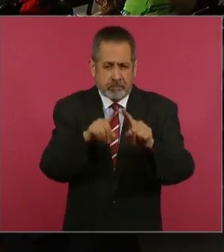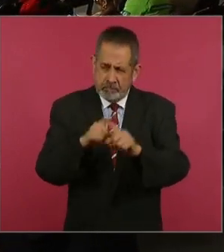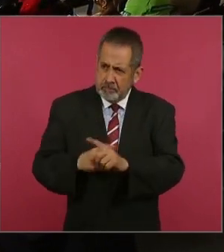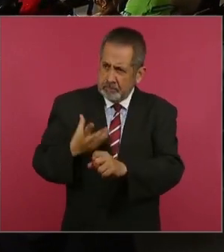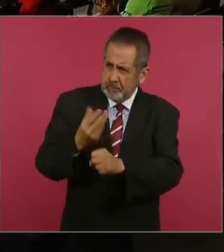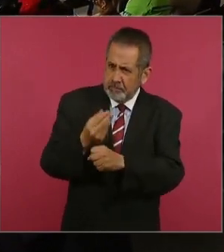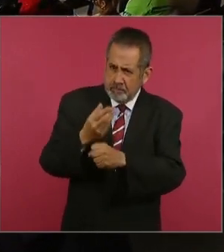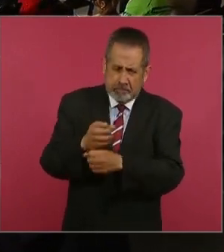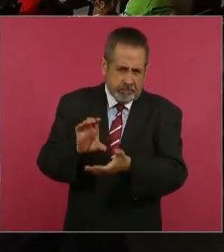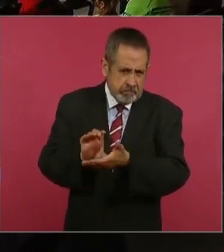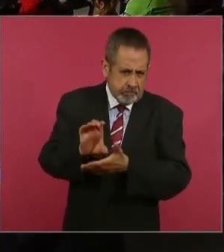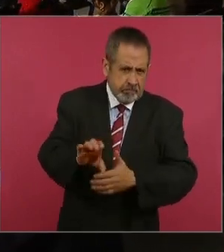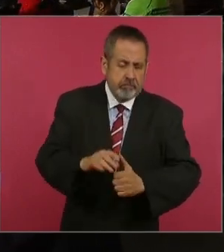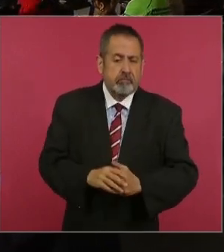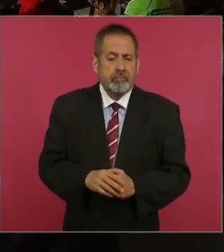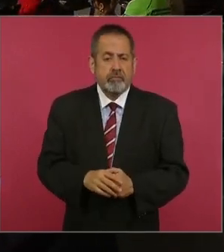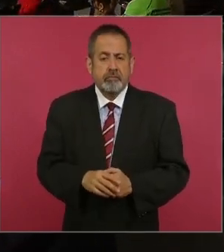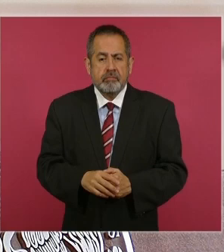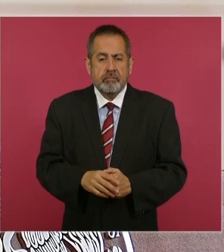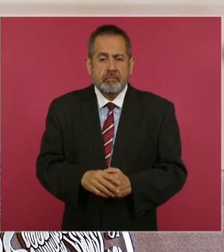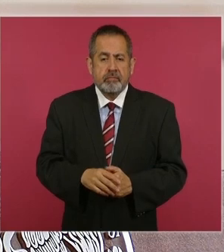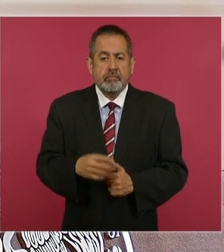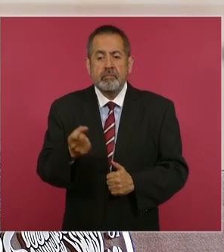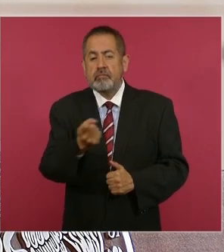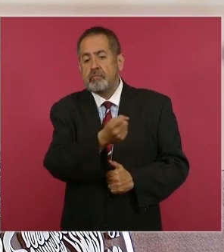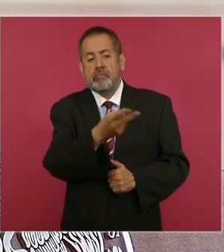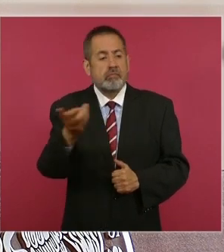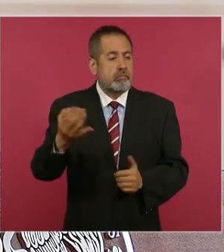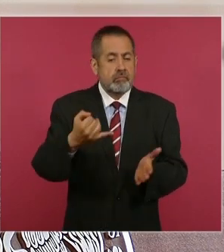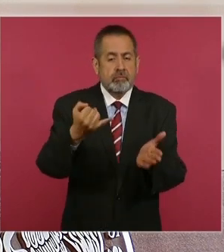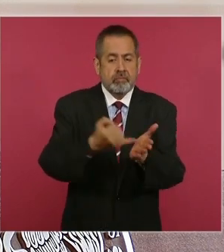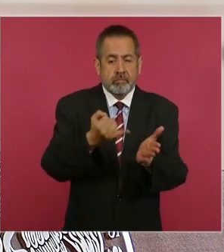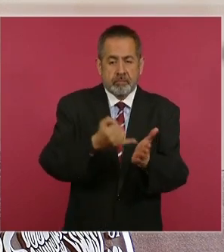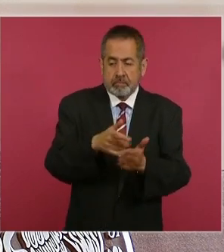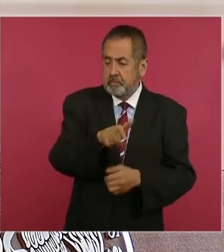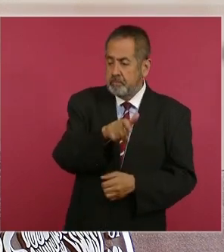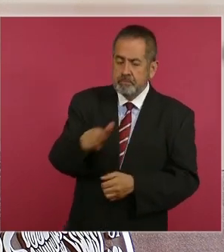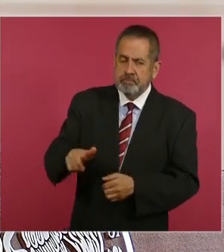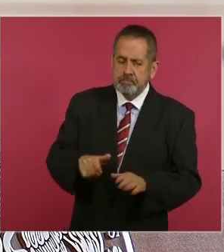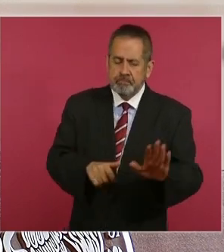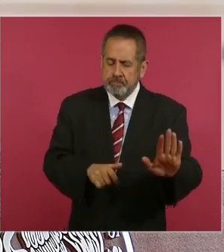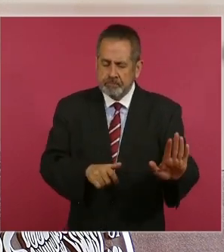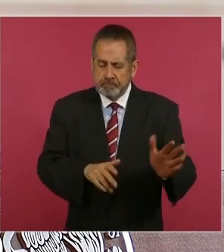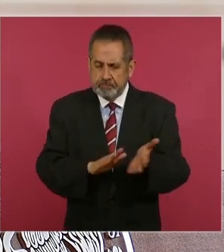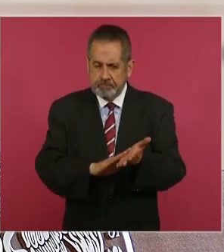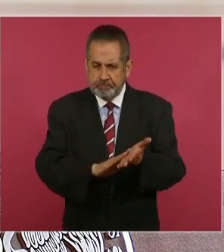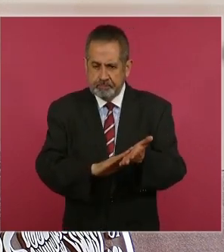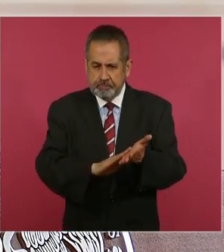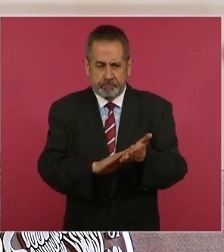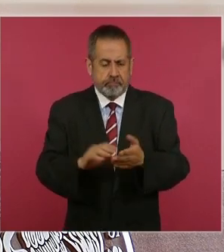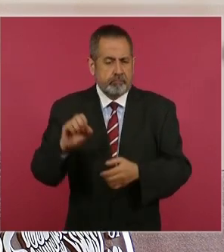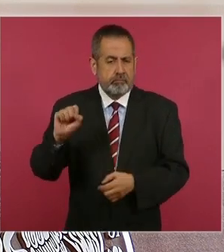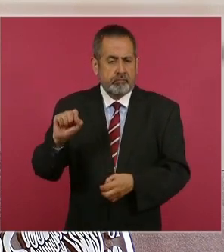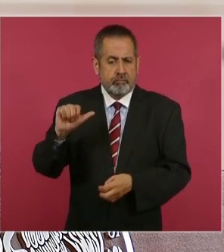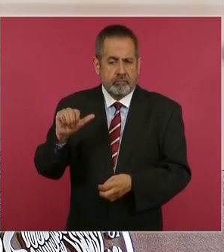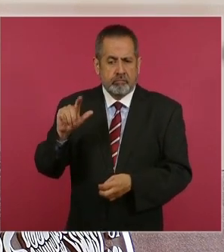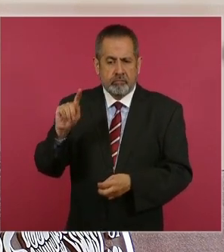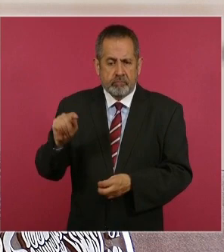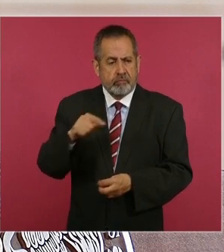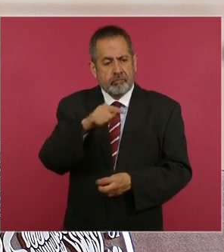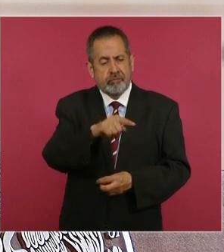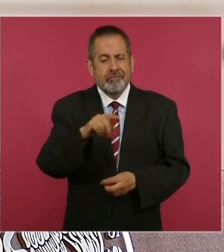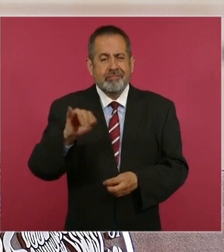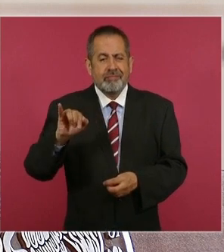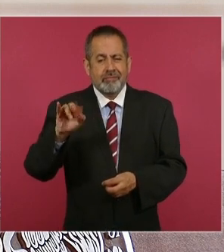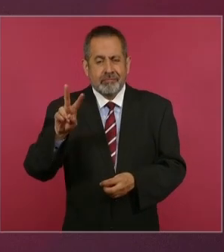urbana extensión de impuestos por parte del servicio de administración tributaria y